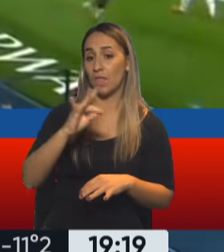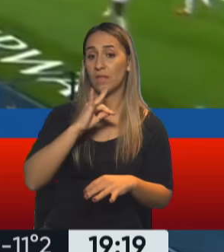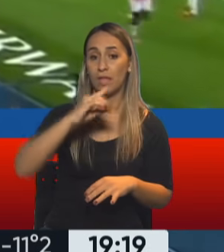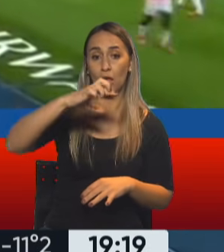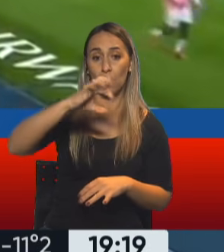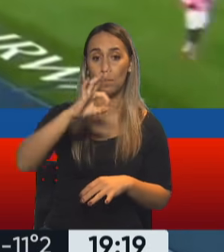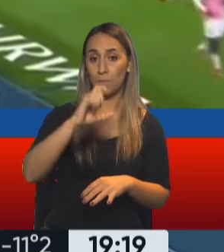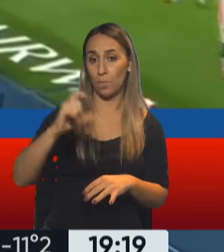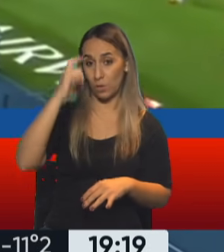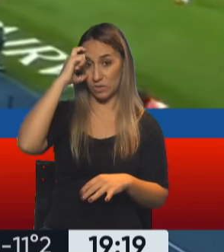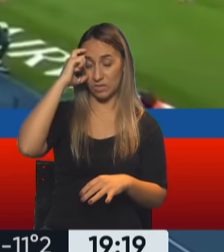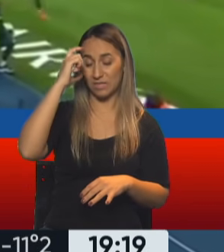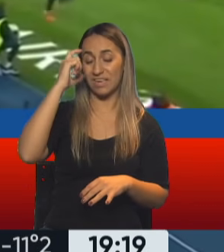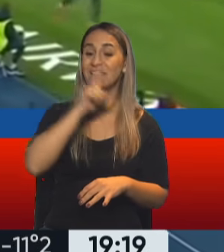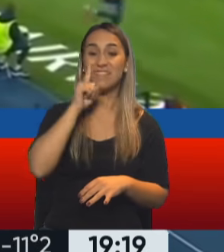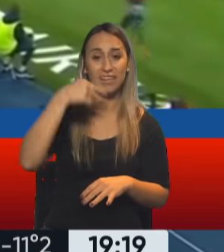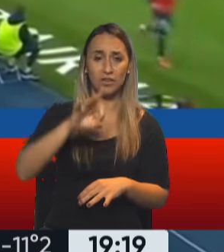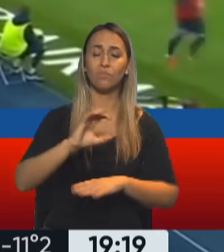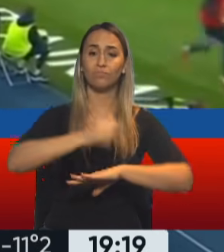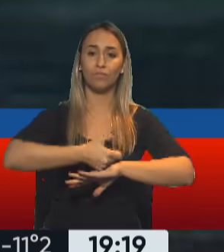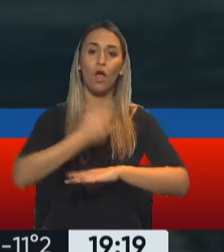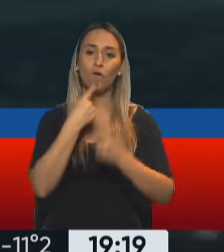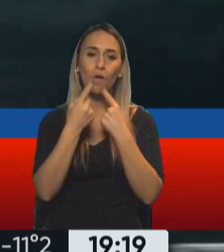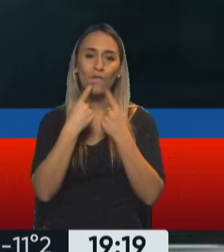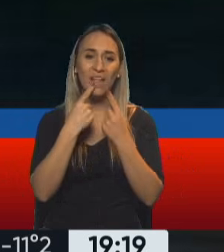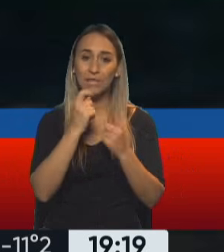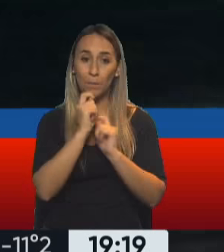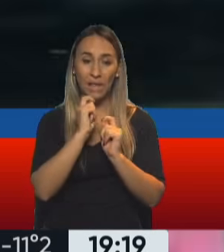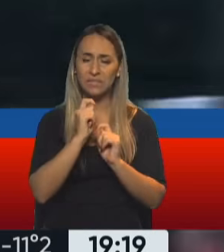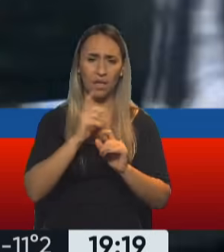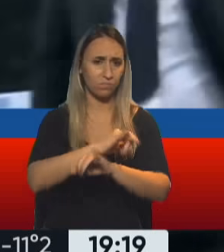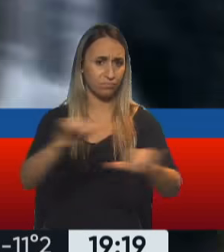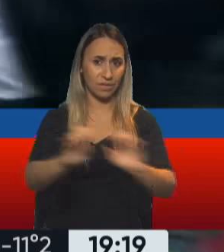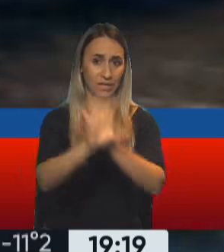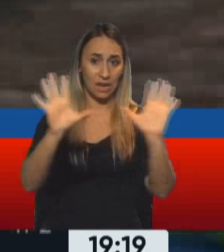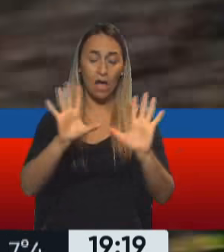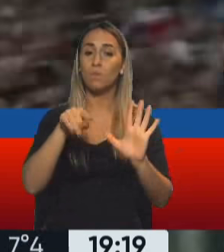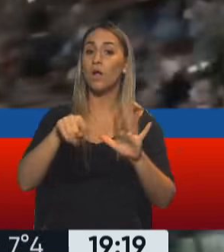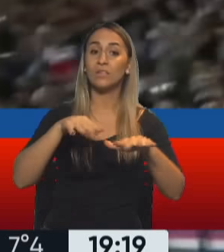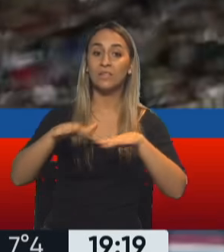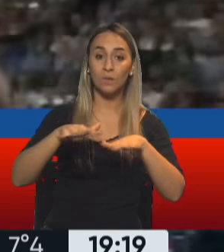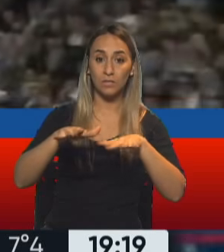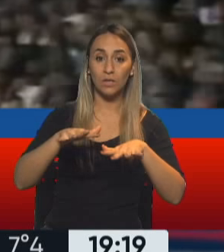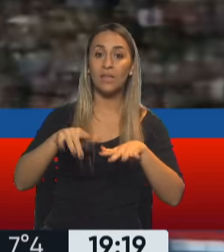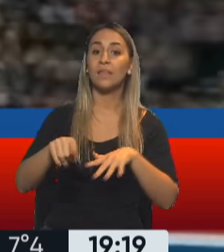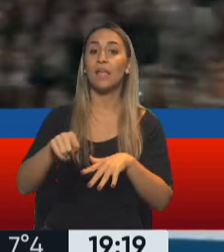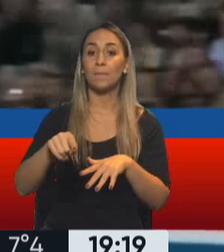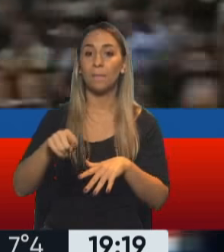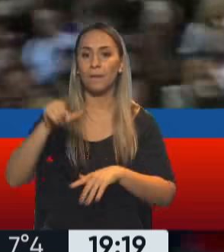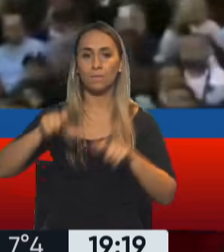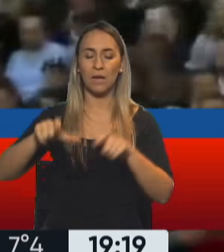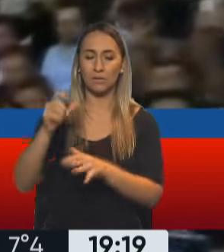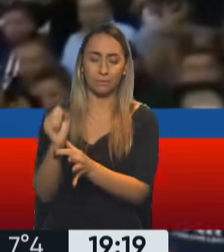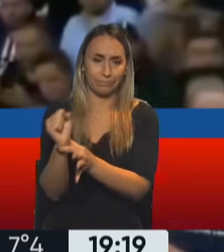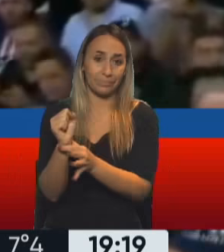clarificó en la conferencia de prensa una situación donde alude a las grandes estrellas y que tiene que